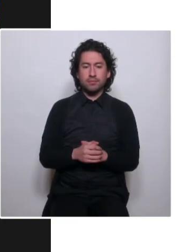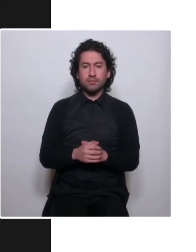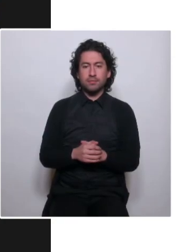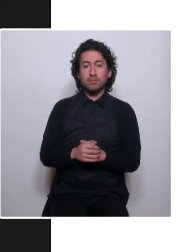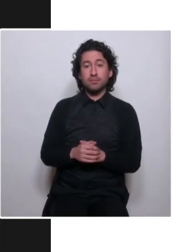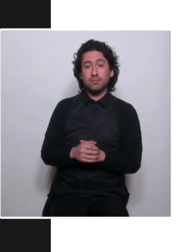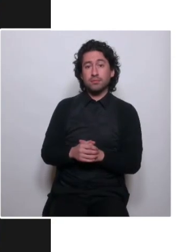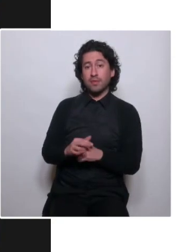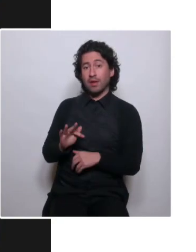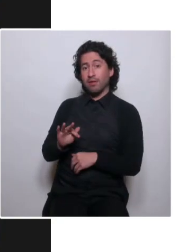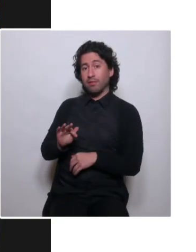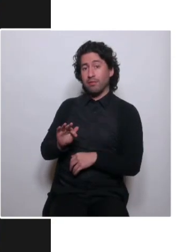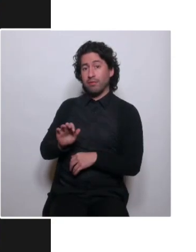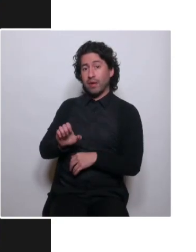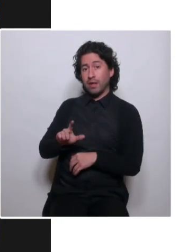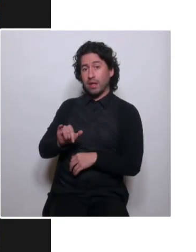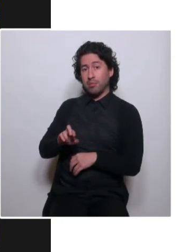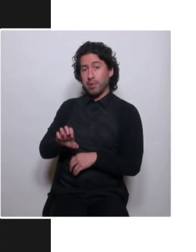Convencional Felipe Mena.